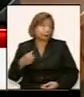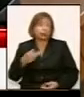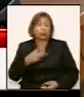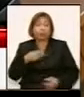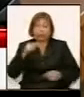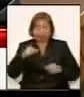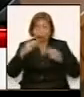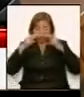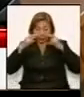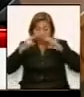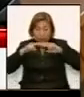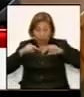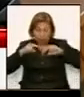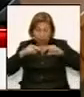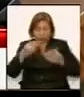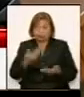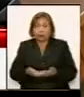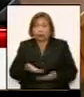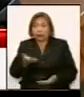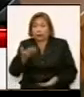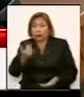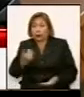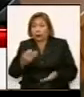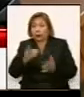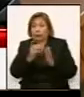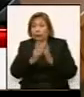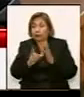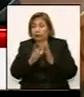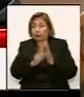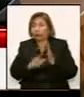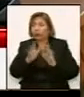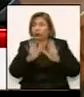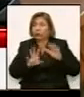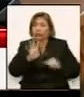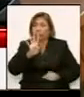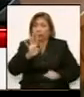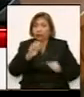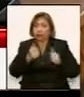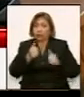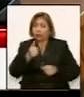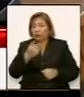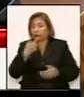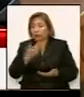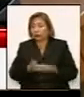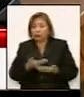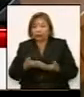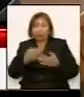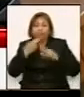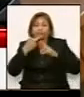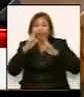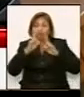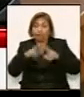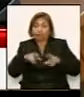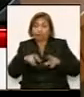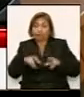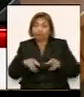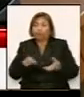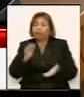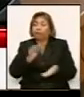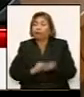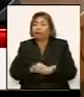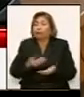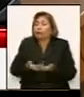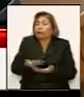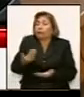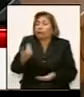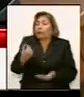investigación antes de que salga el decreto legislativo catorce días entonces digamos que las impresiones responden más a lo que pasaba antes de